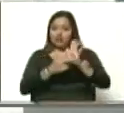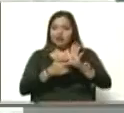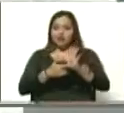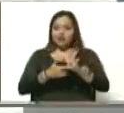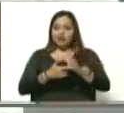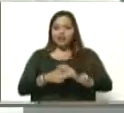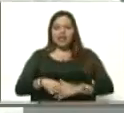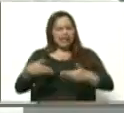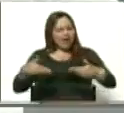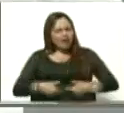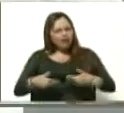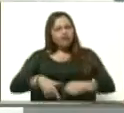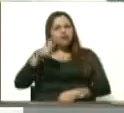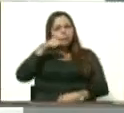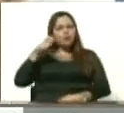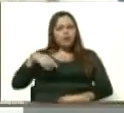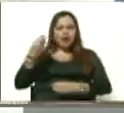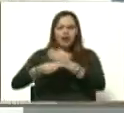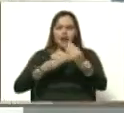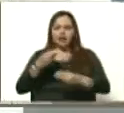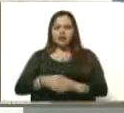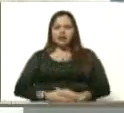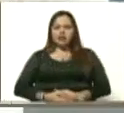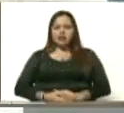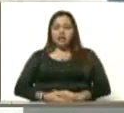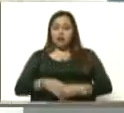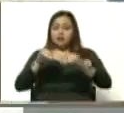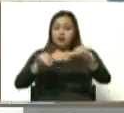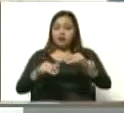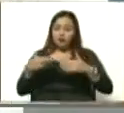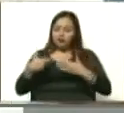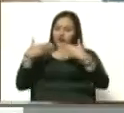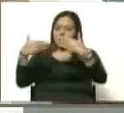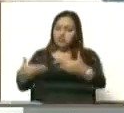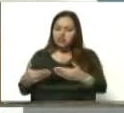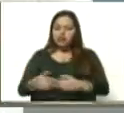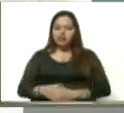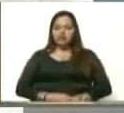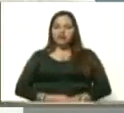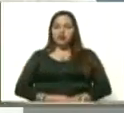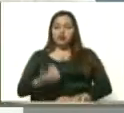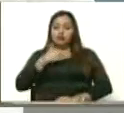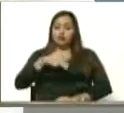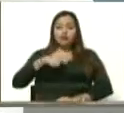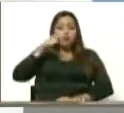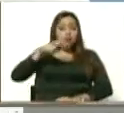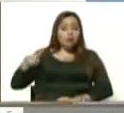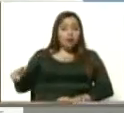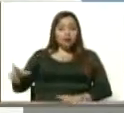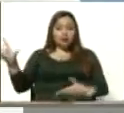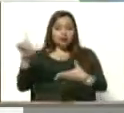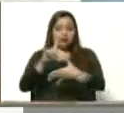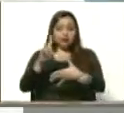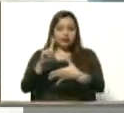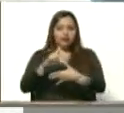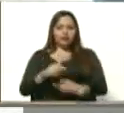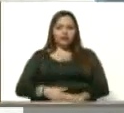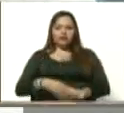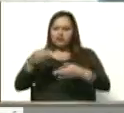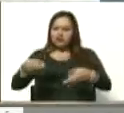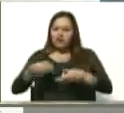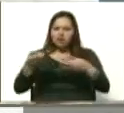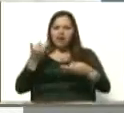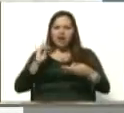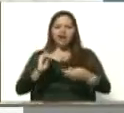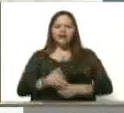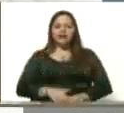las luchas de los pueblos, por eso es el término progresista, nuestros pueblos latinoamericanos que siempre han